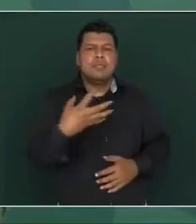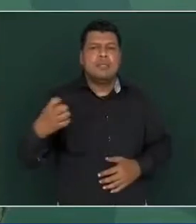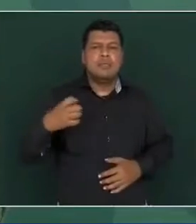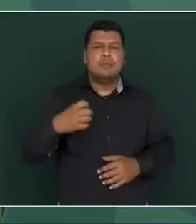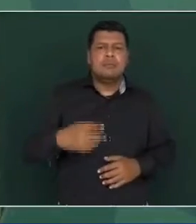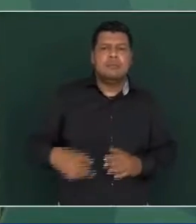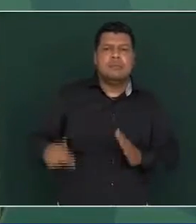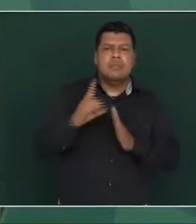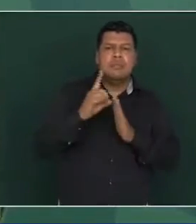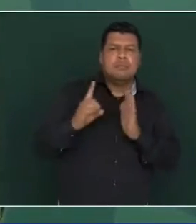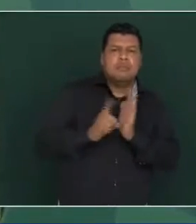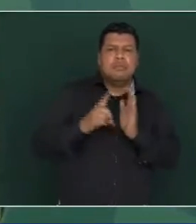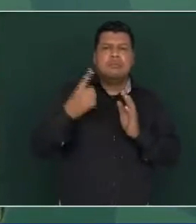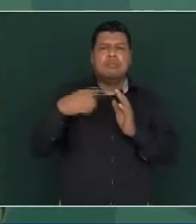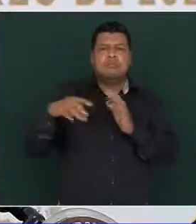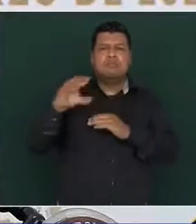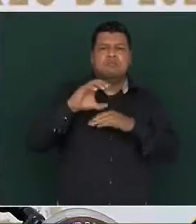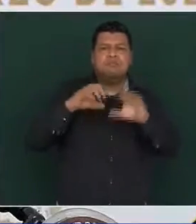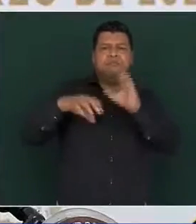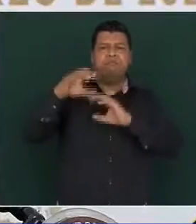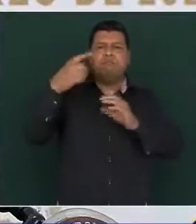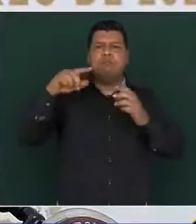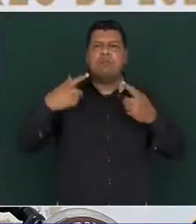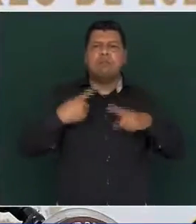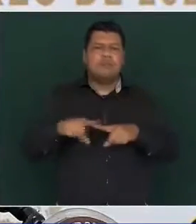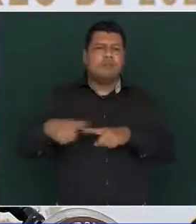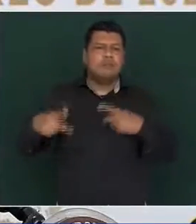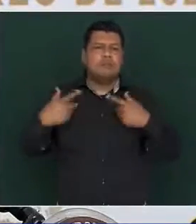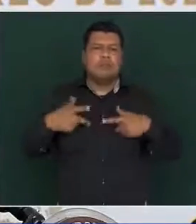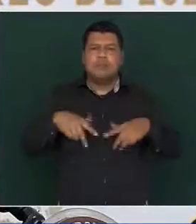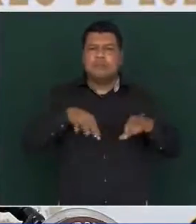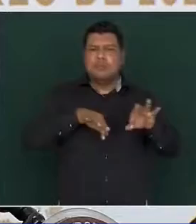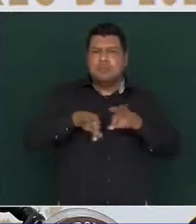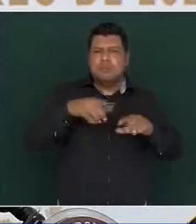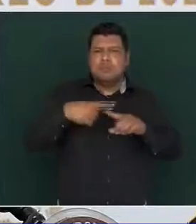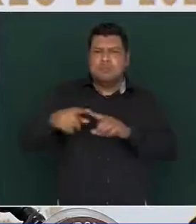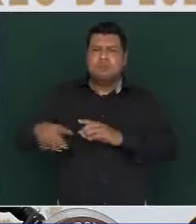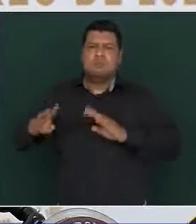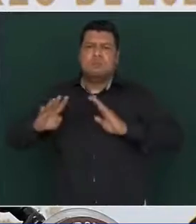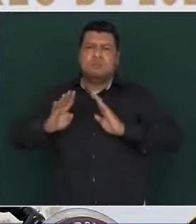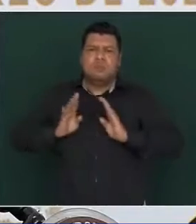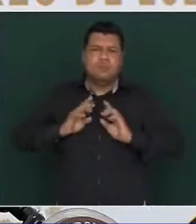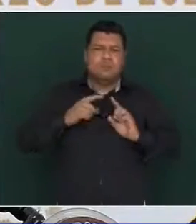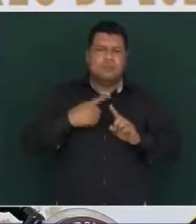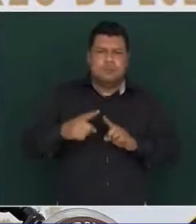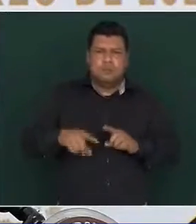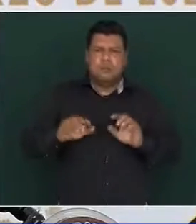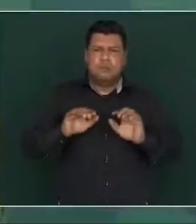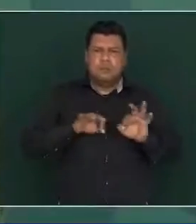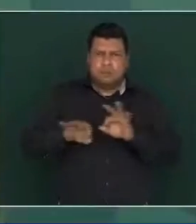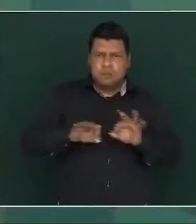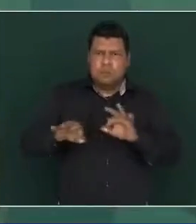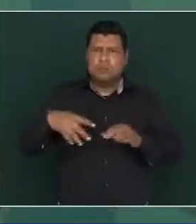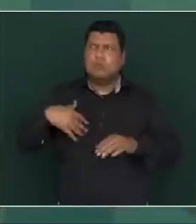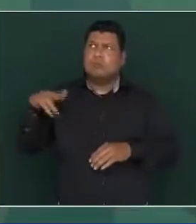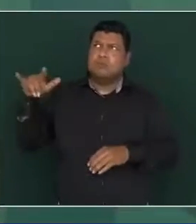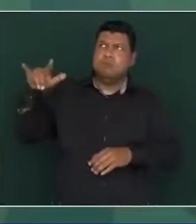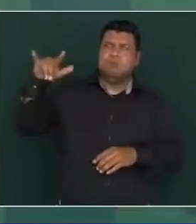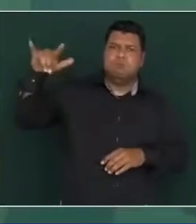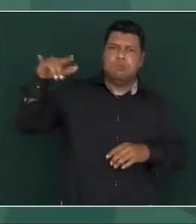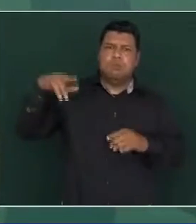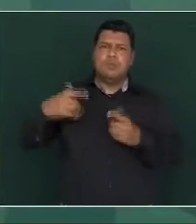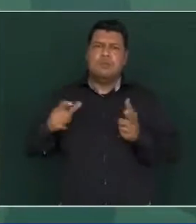para la estancia del personal que pertenece al Ejército, que pertenece a la Fuerza Aérea, a